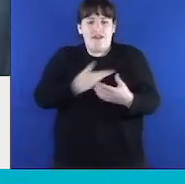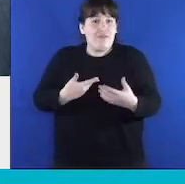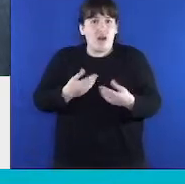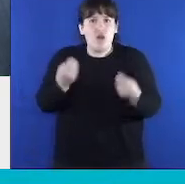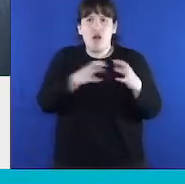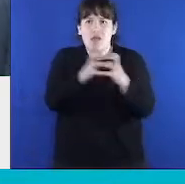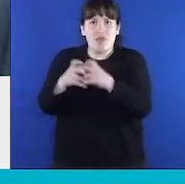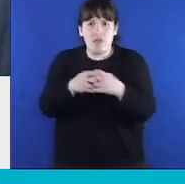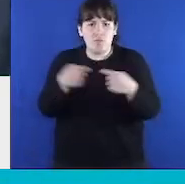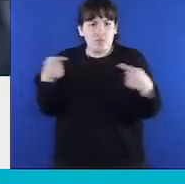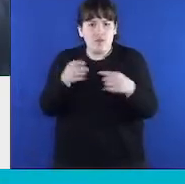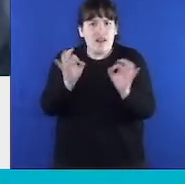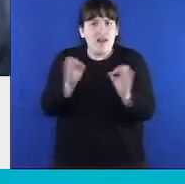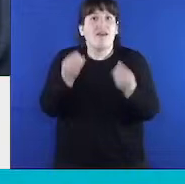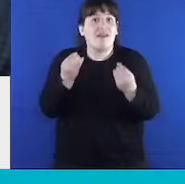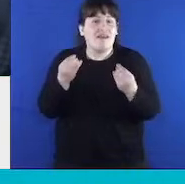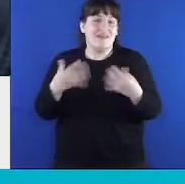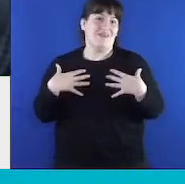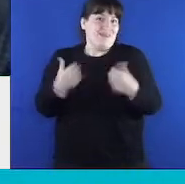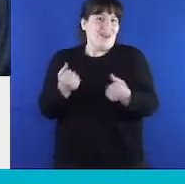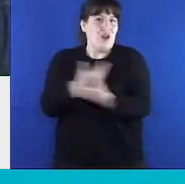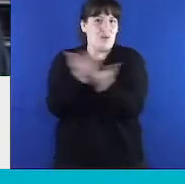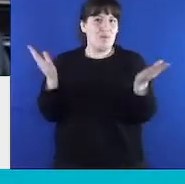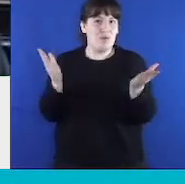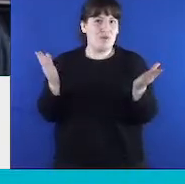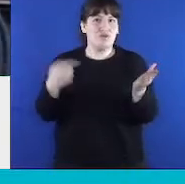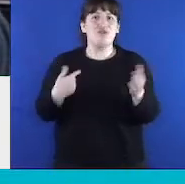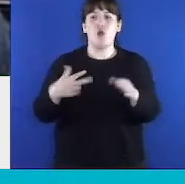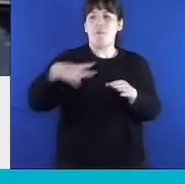Estamos privatizando el 49%.